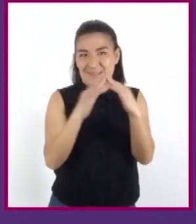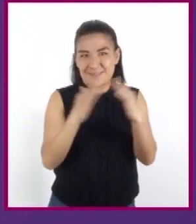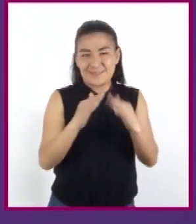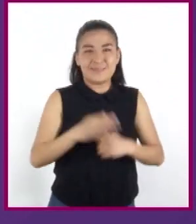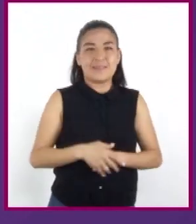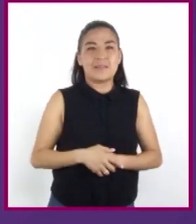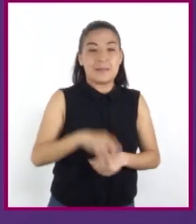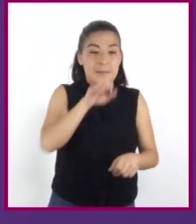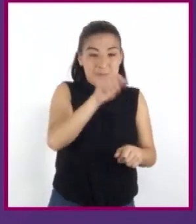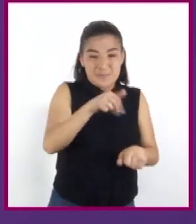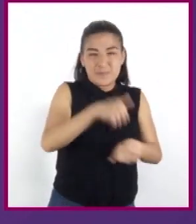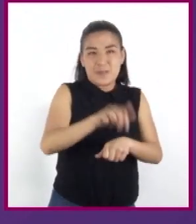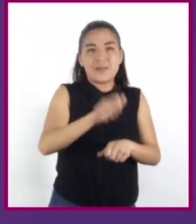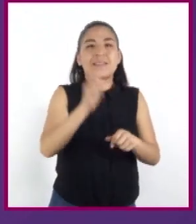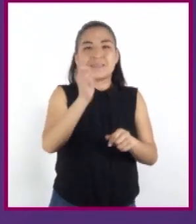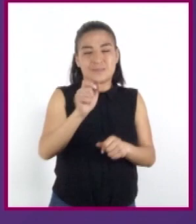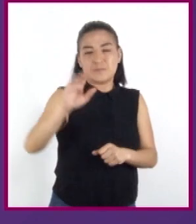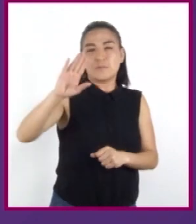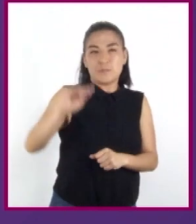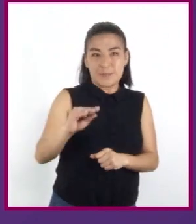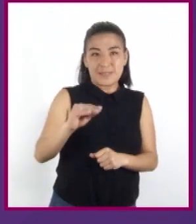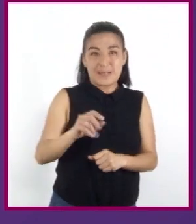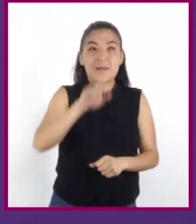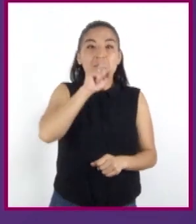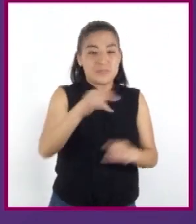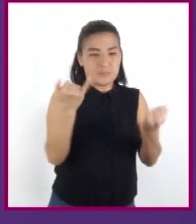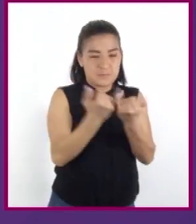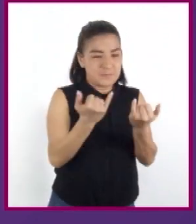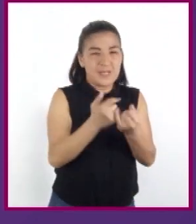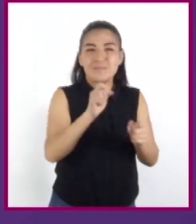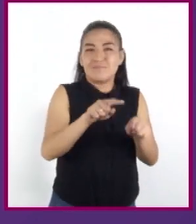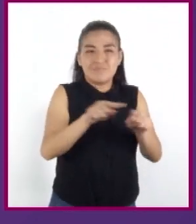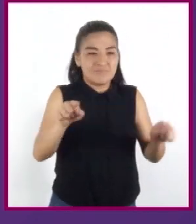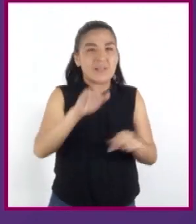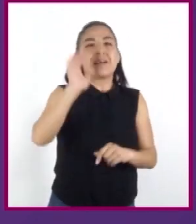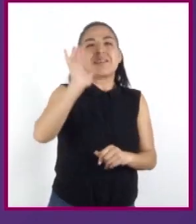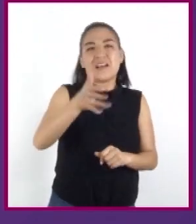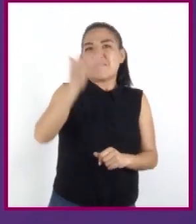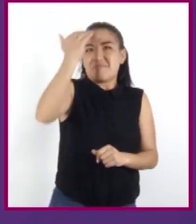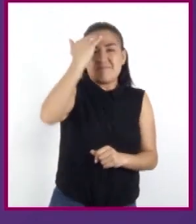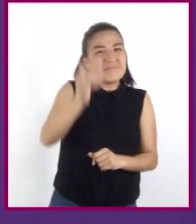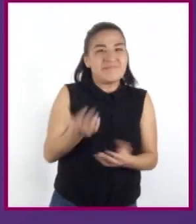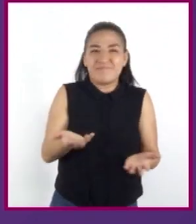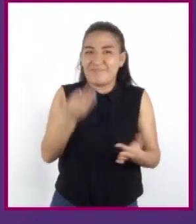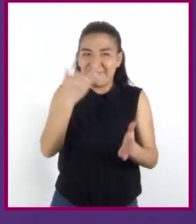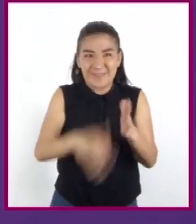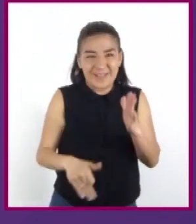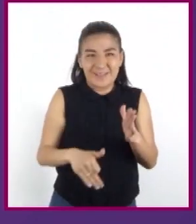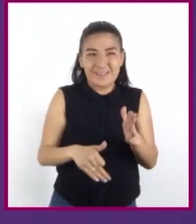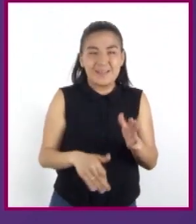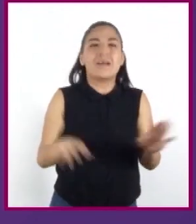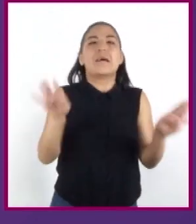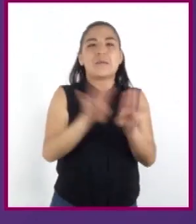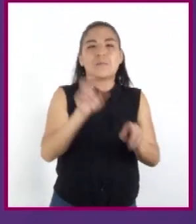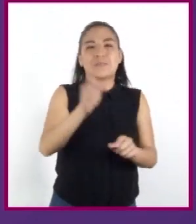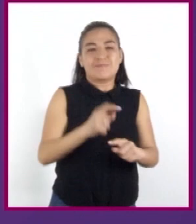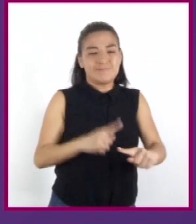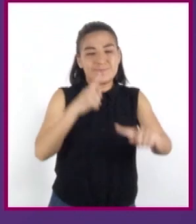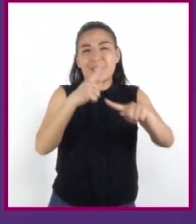mide 90 y ese el segmento cuya medida desconocemos, por lo cual marcaremos como